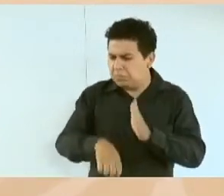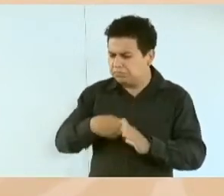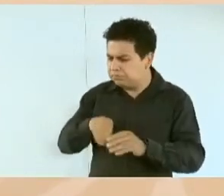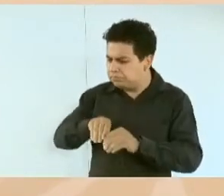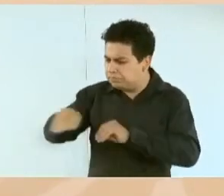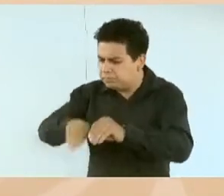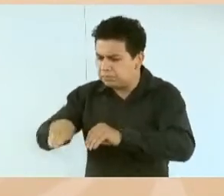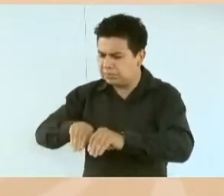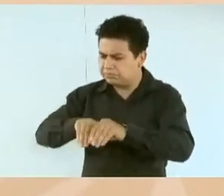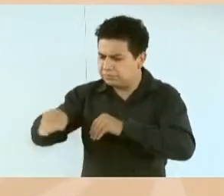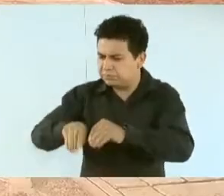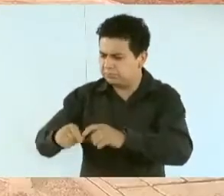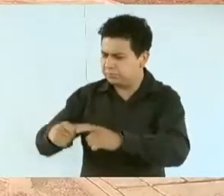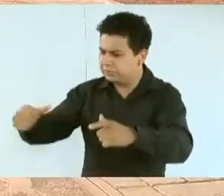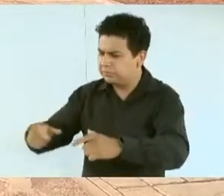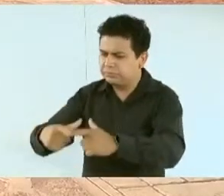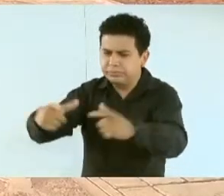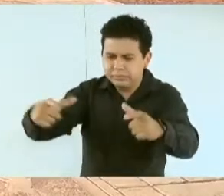sin